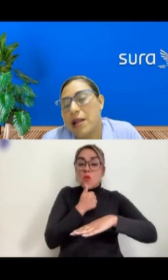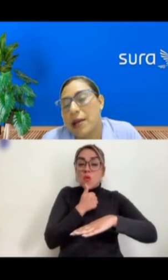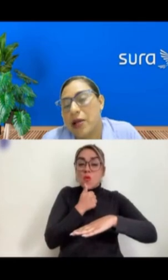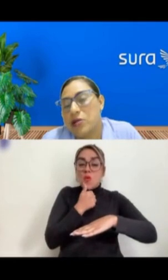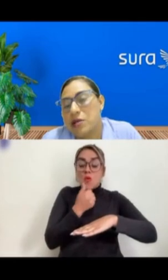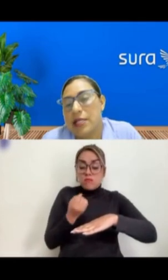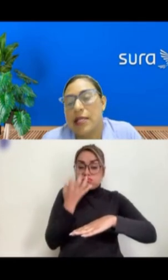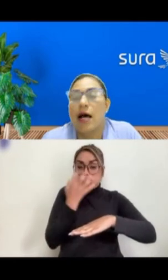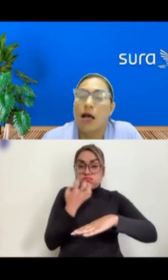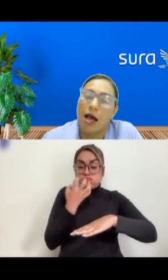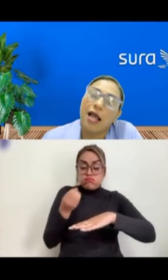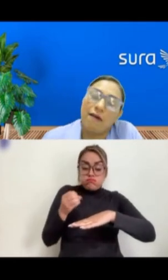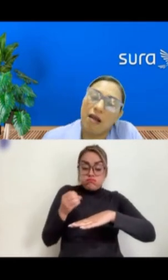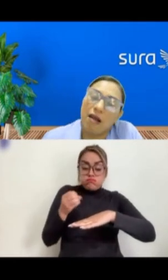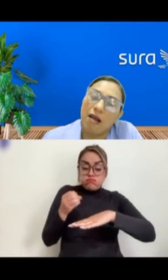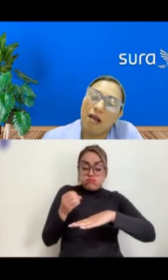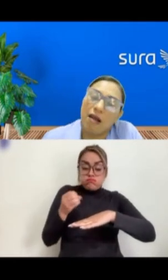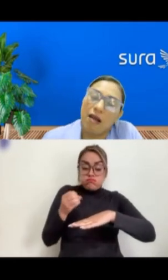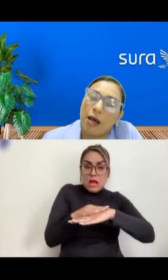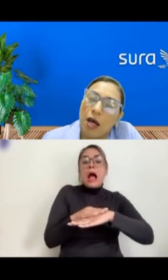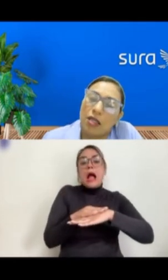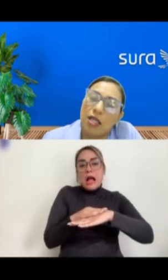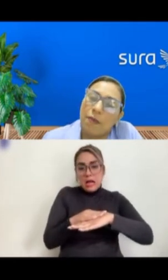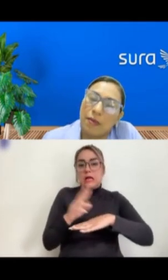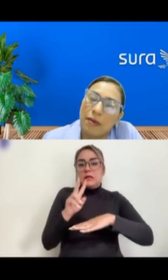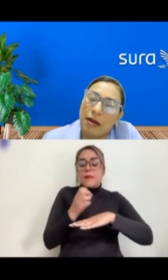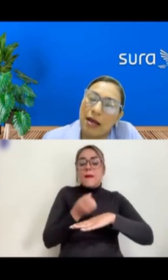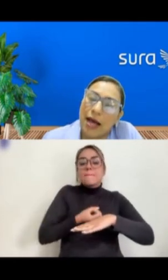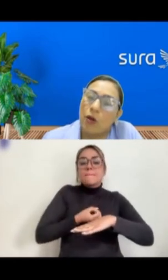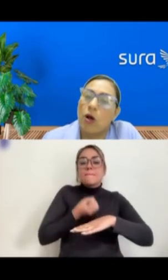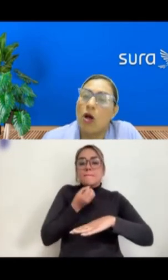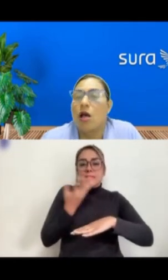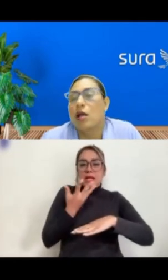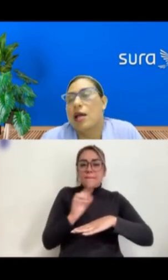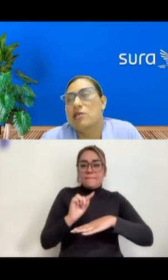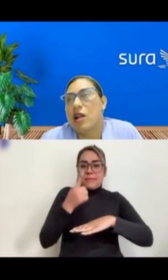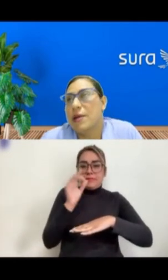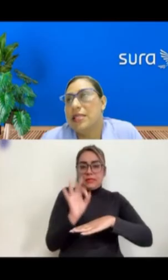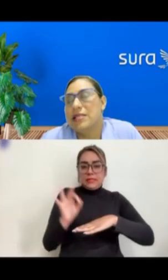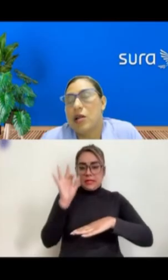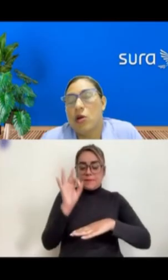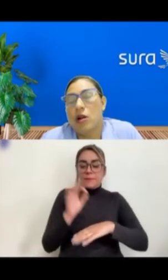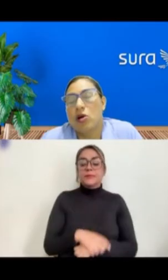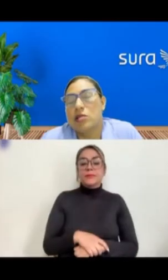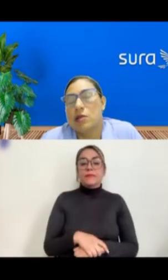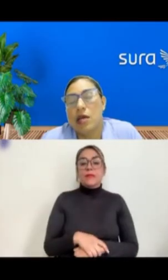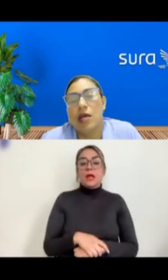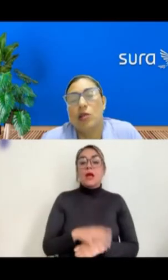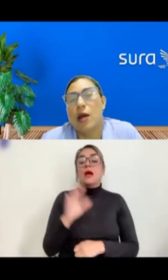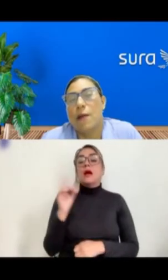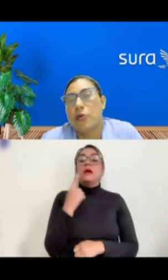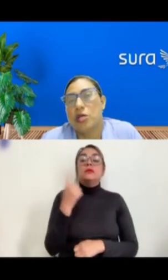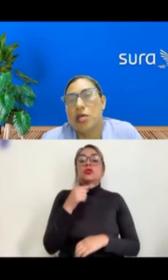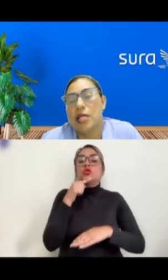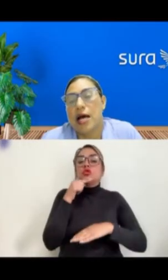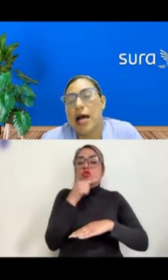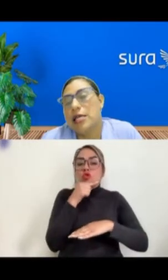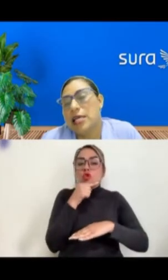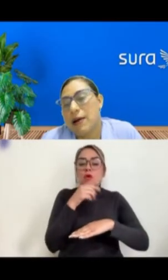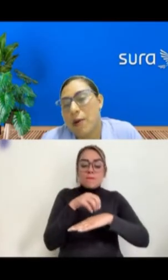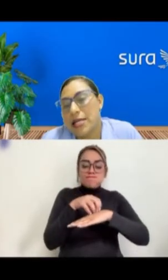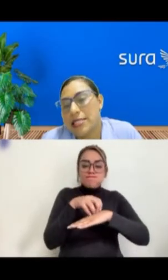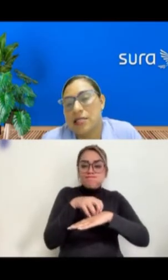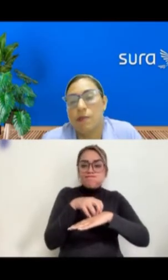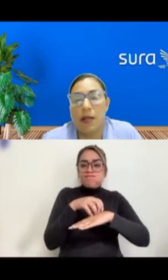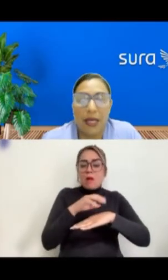superficial de la piel, me cayó encimita. Ahí hablamos de una quemadura de primer grado. que solamente salió el enrojecimiento, la